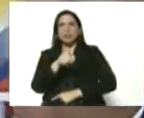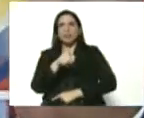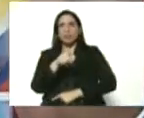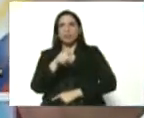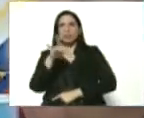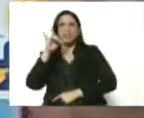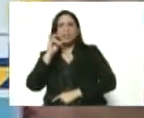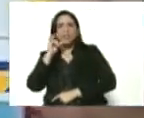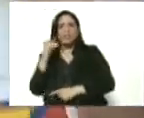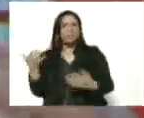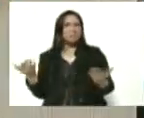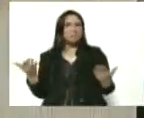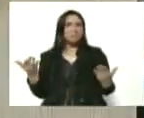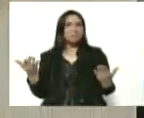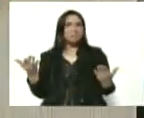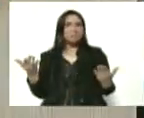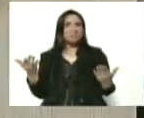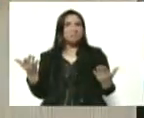página?